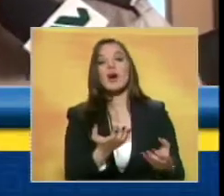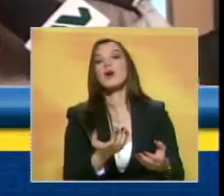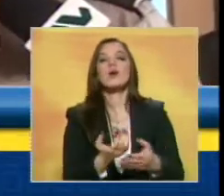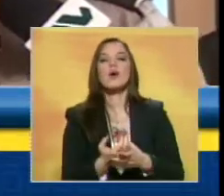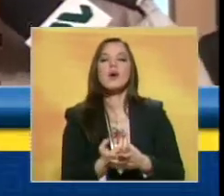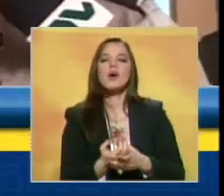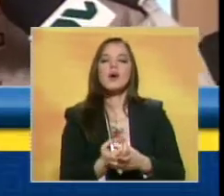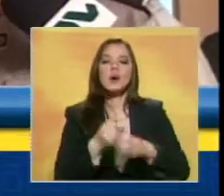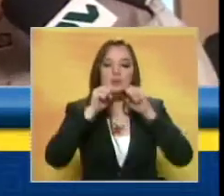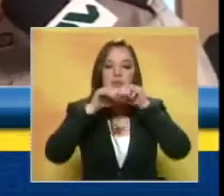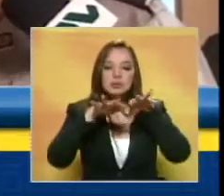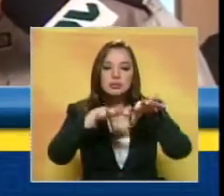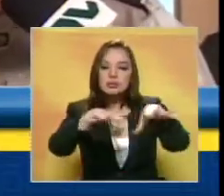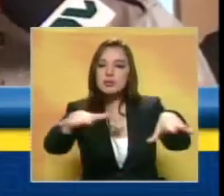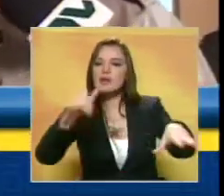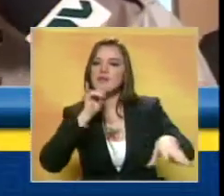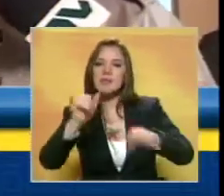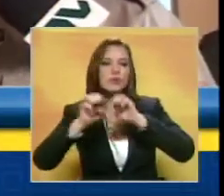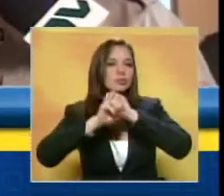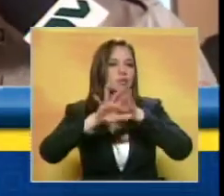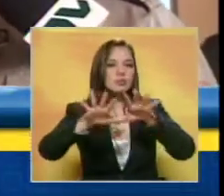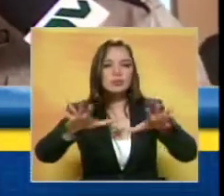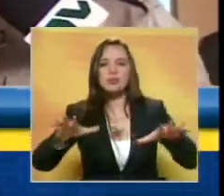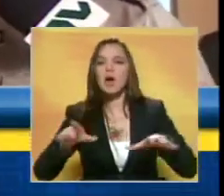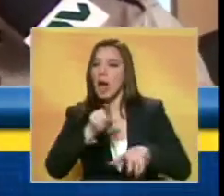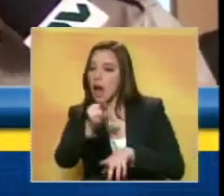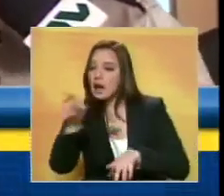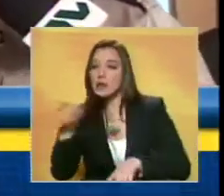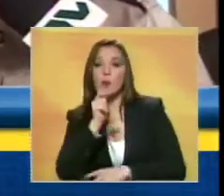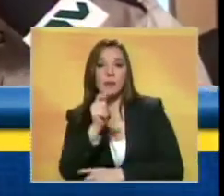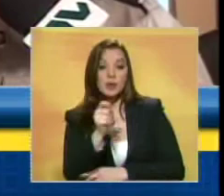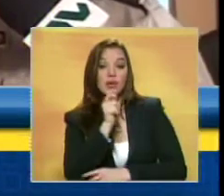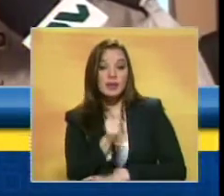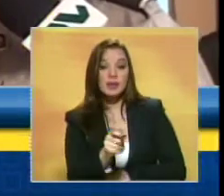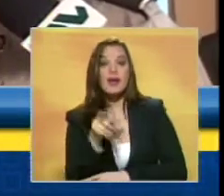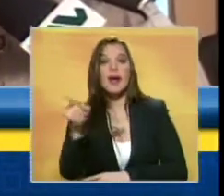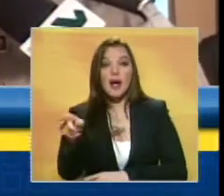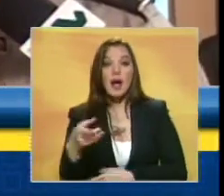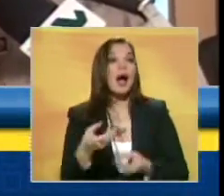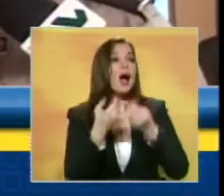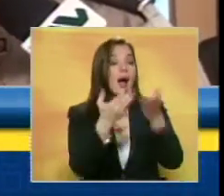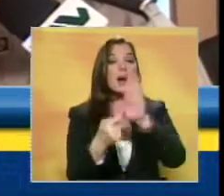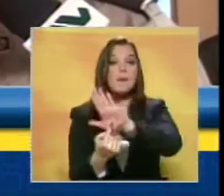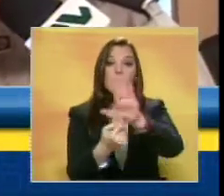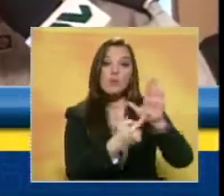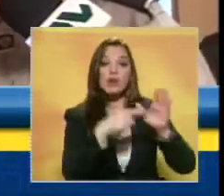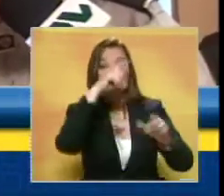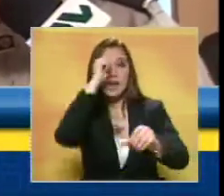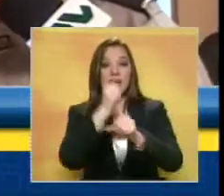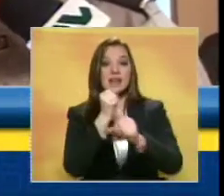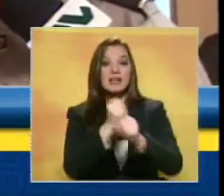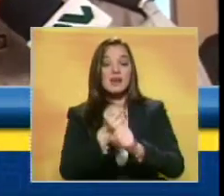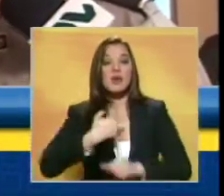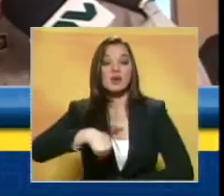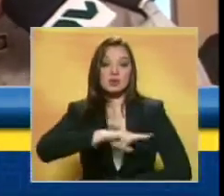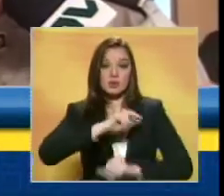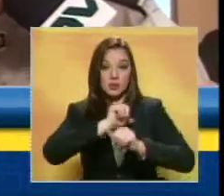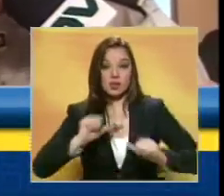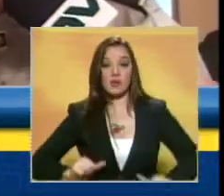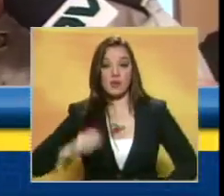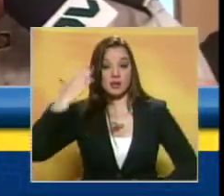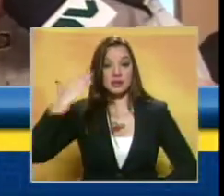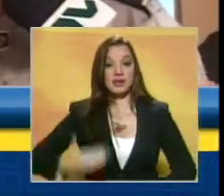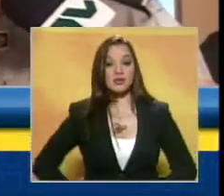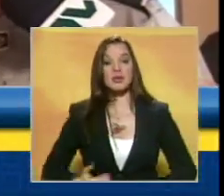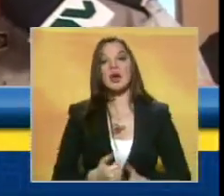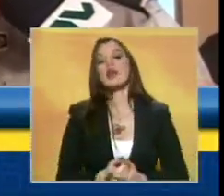la difusión de la información, ellos hacen el conocimiento del trabajo que nuestra Guardia Nacional Bolivariana ejecuta,